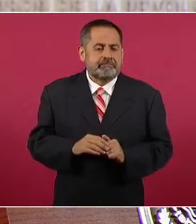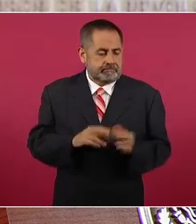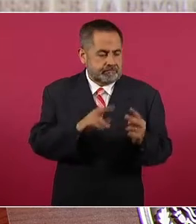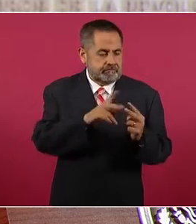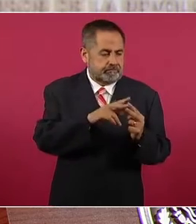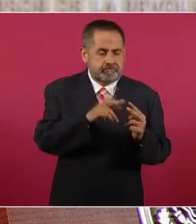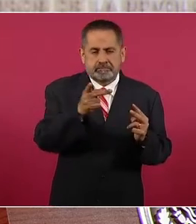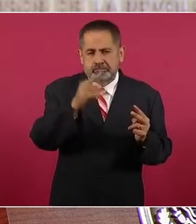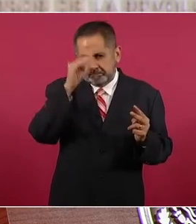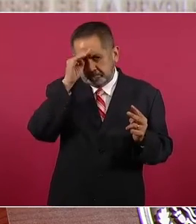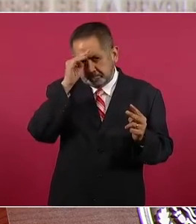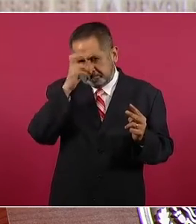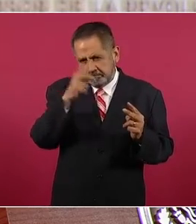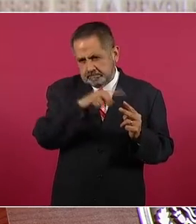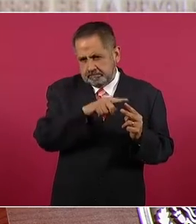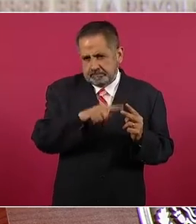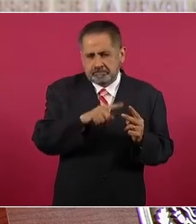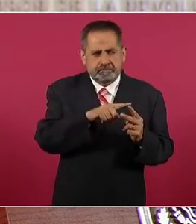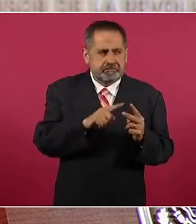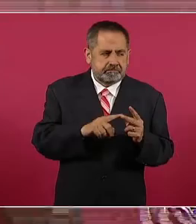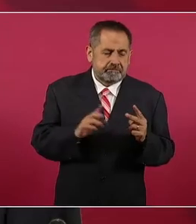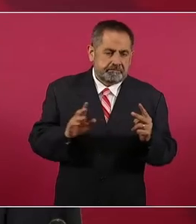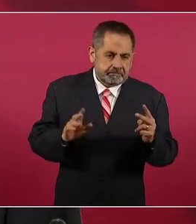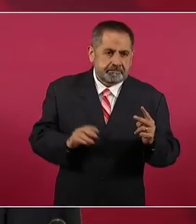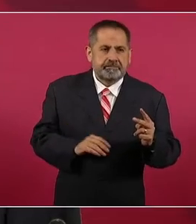tomaron en cuenta eso.